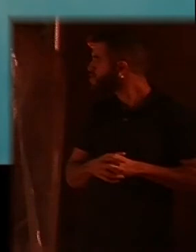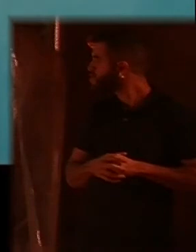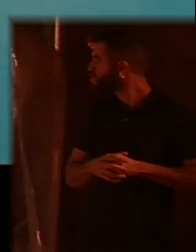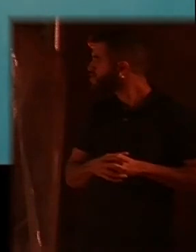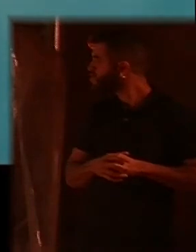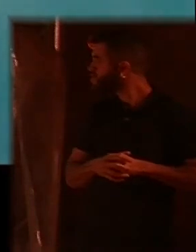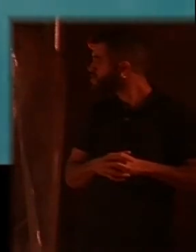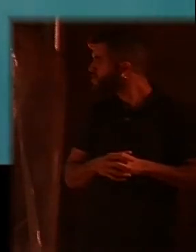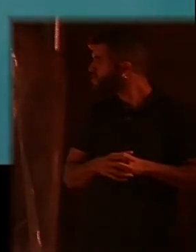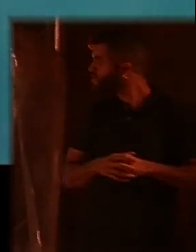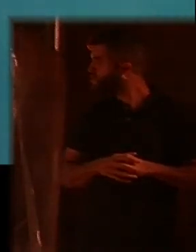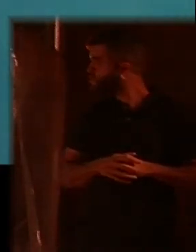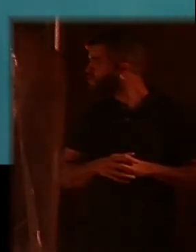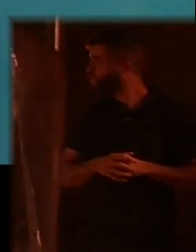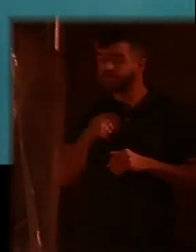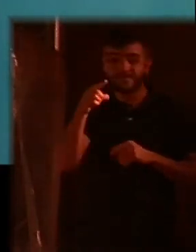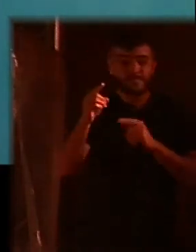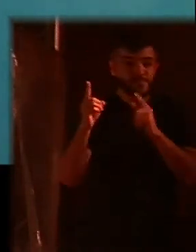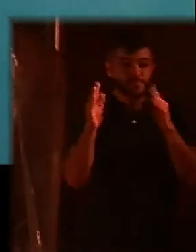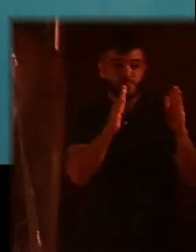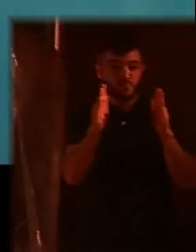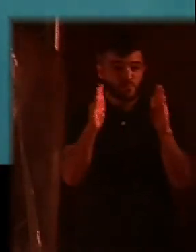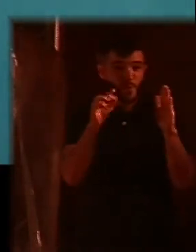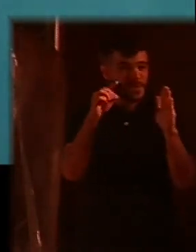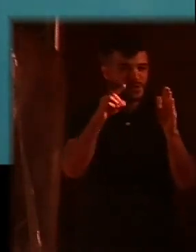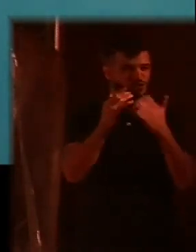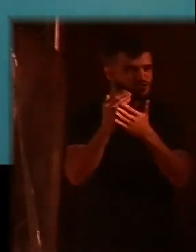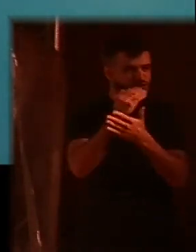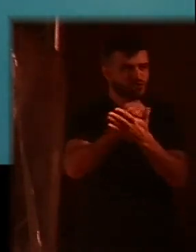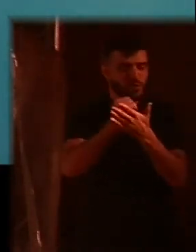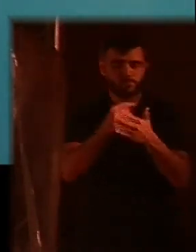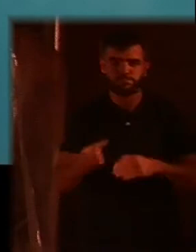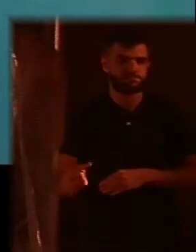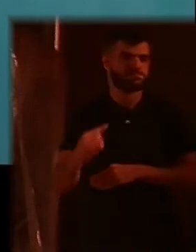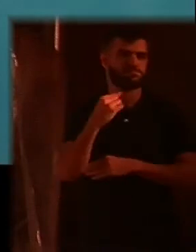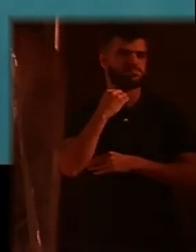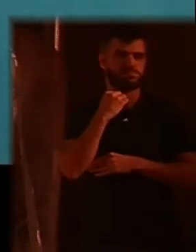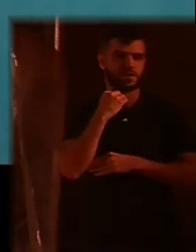Todos esos momentos se perderán.